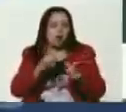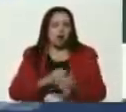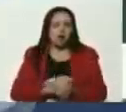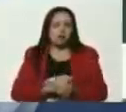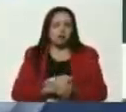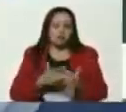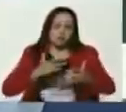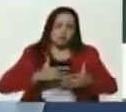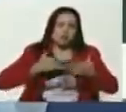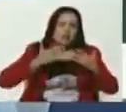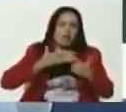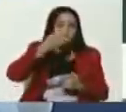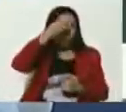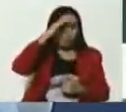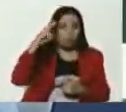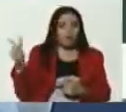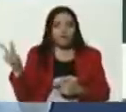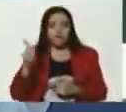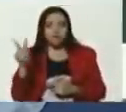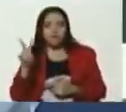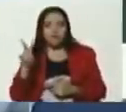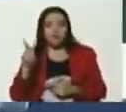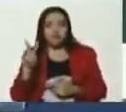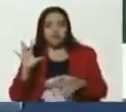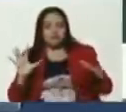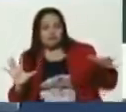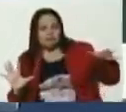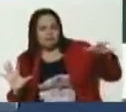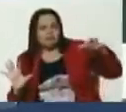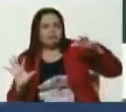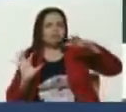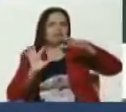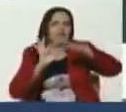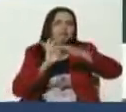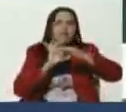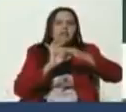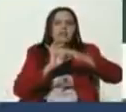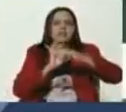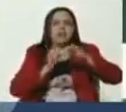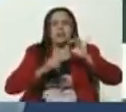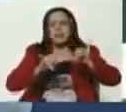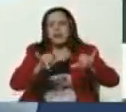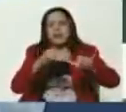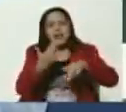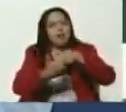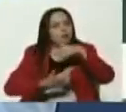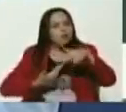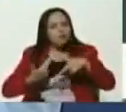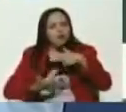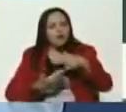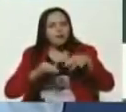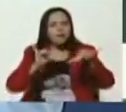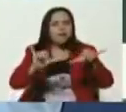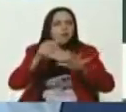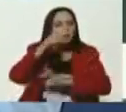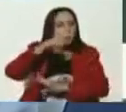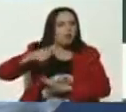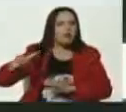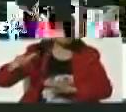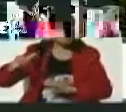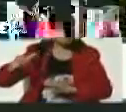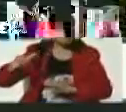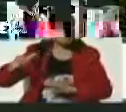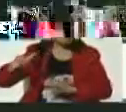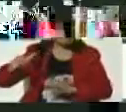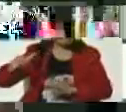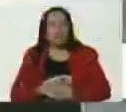O sea, hablar de Cuba y de Venezuela es hablar de una misma revolución, es hablar de un mismo pueblo, es hablar